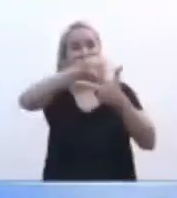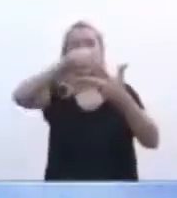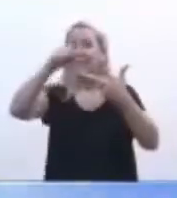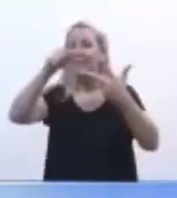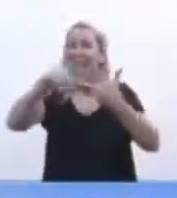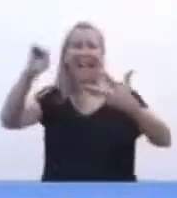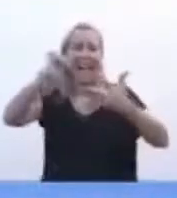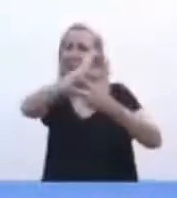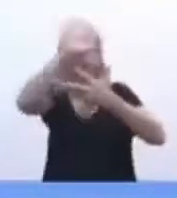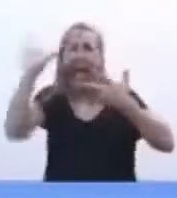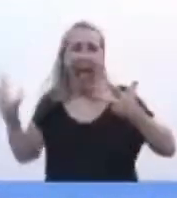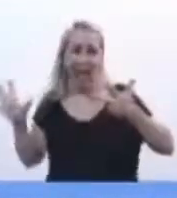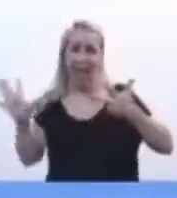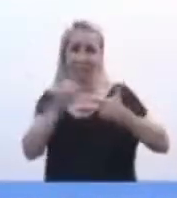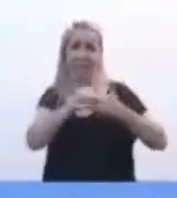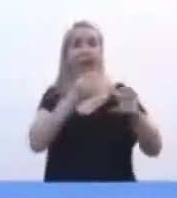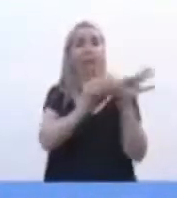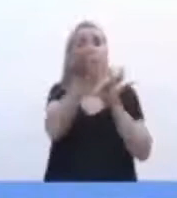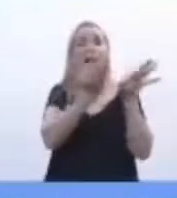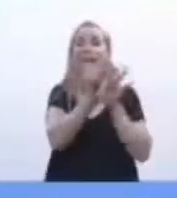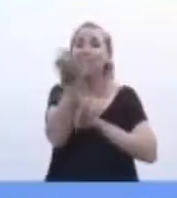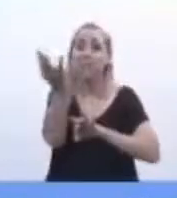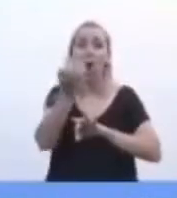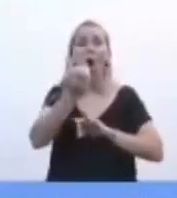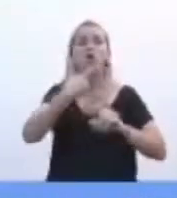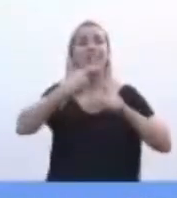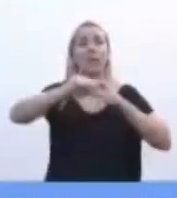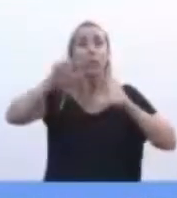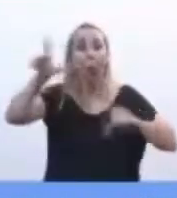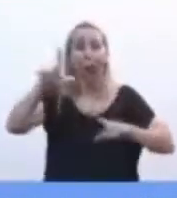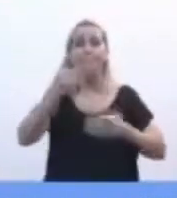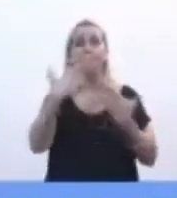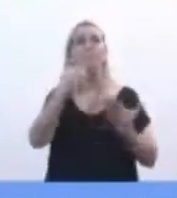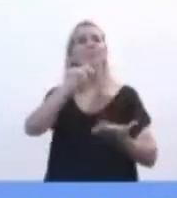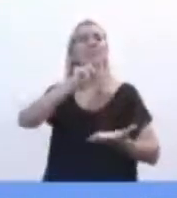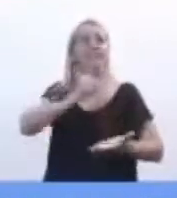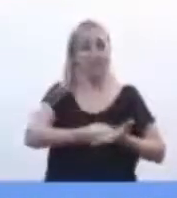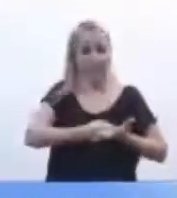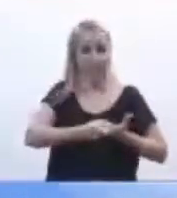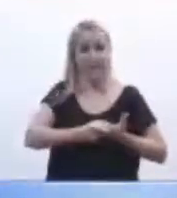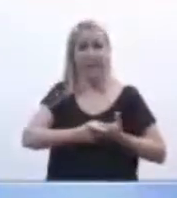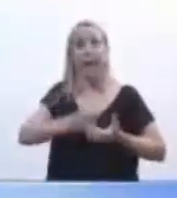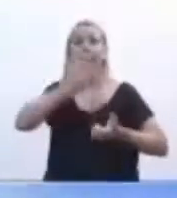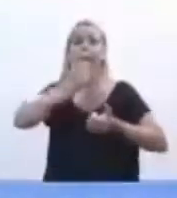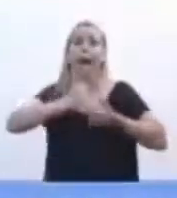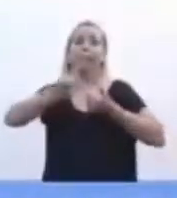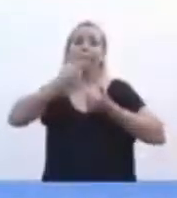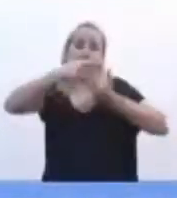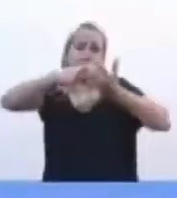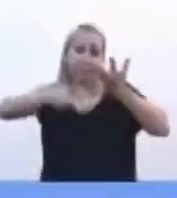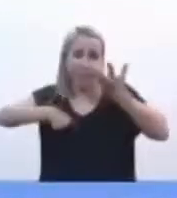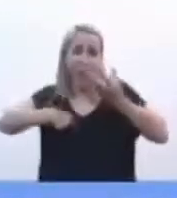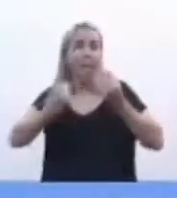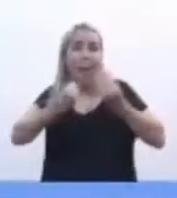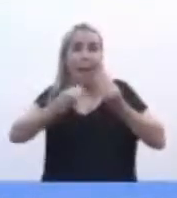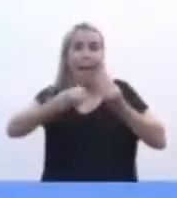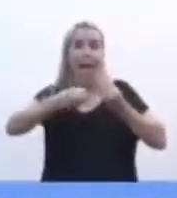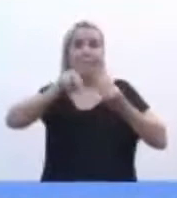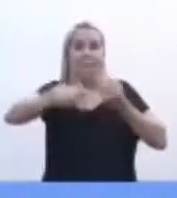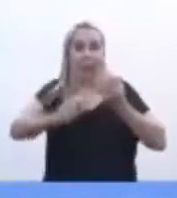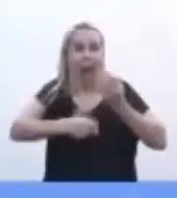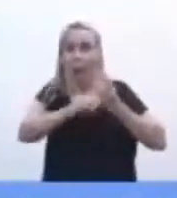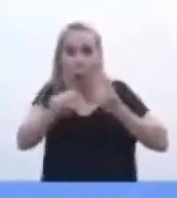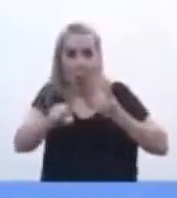claras educación sexual para decidir anticonceptivos para no abortar y